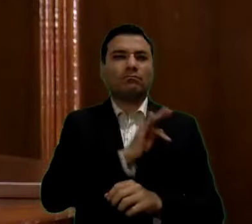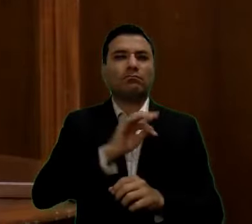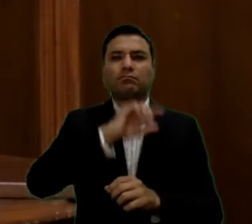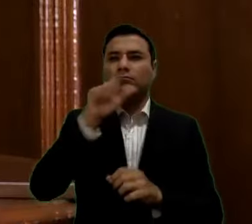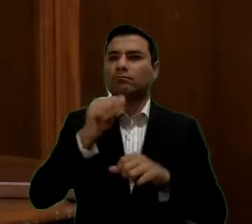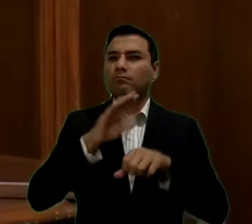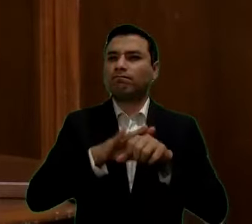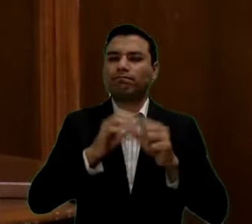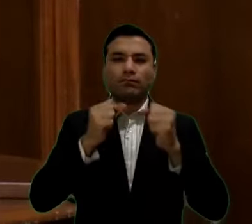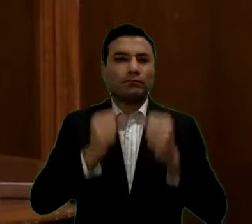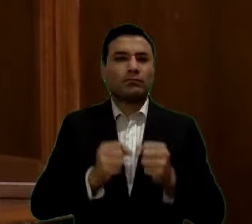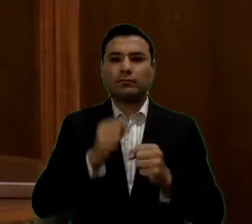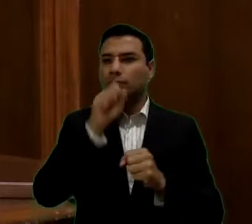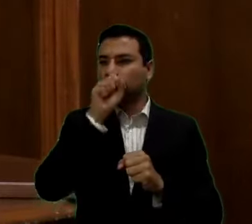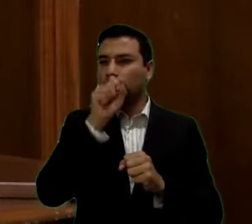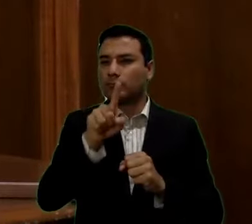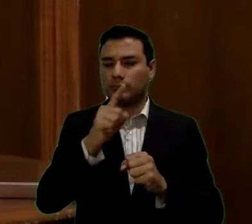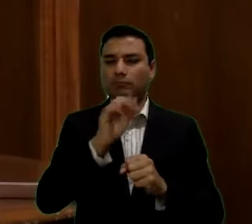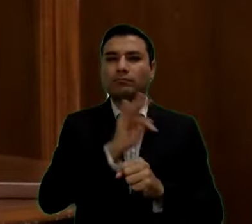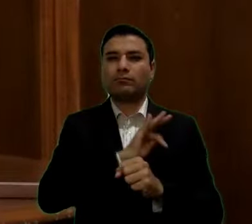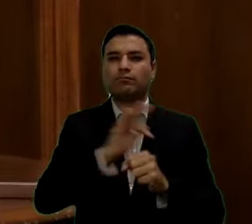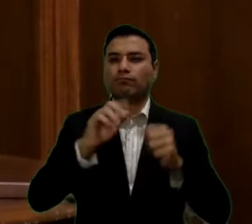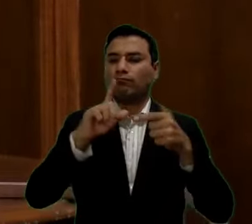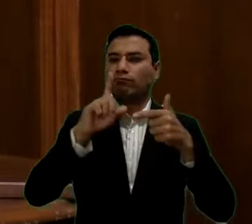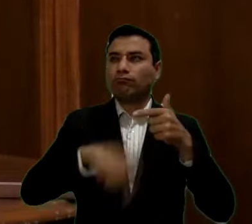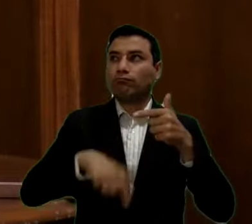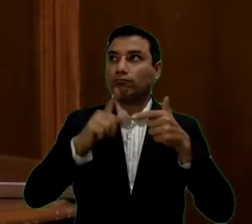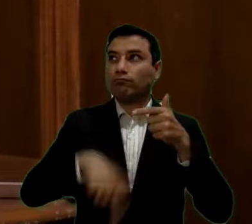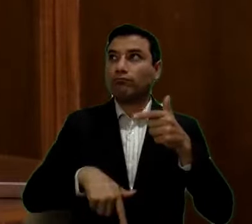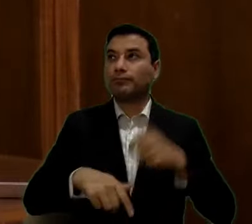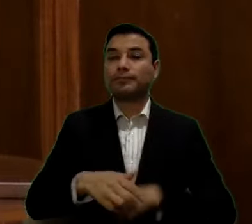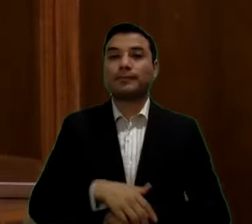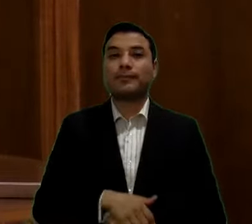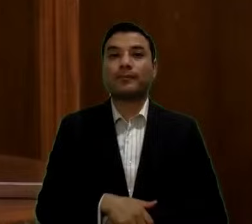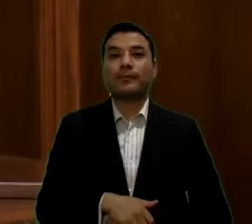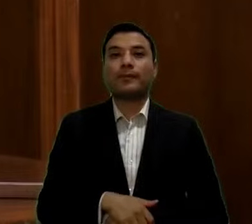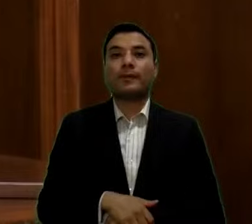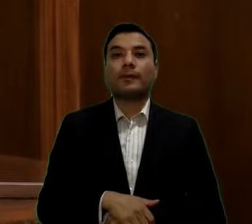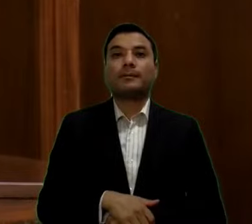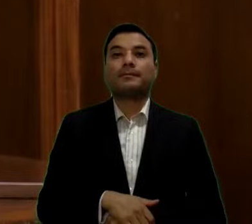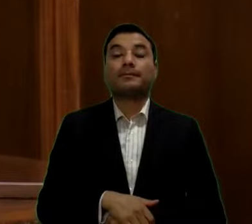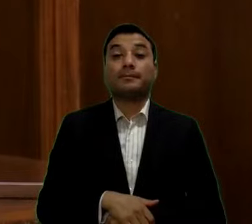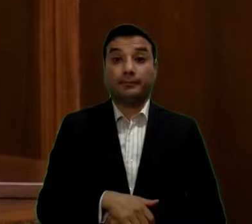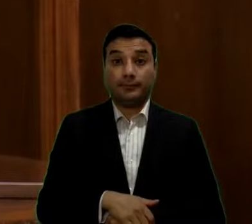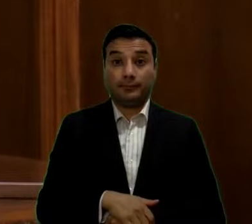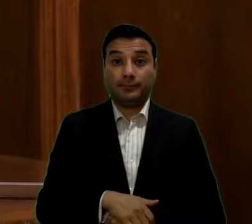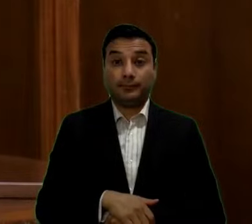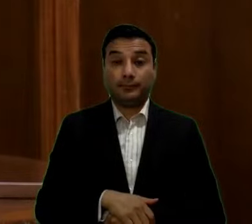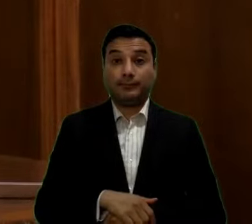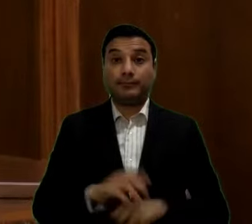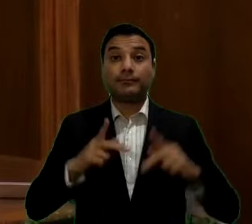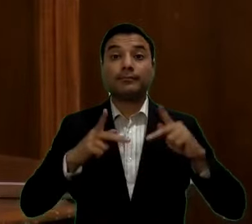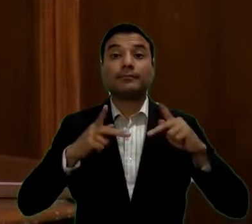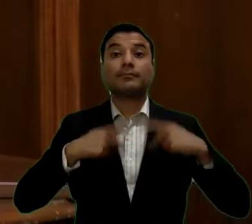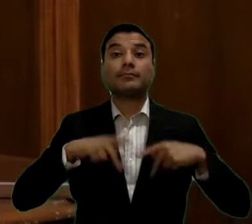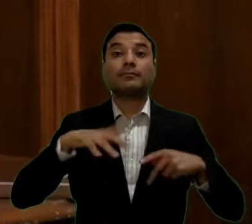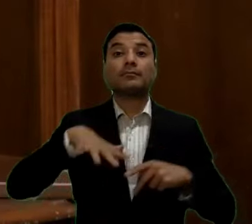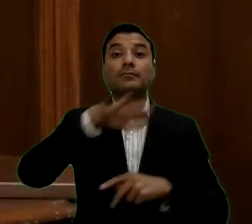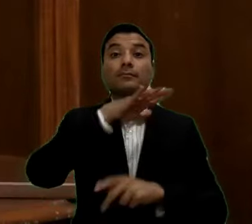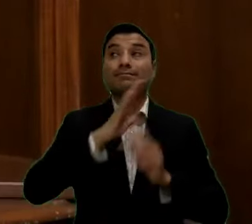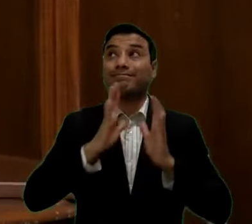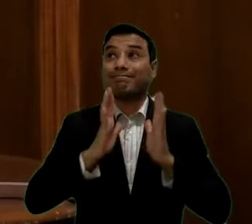sobre todo prevención. Así pues, la participación ciudadana es el elemento clave en